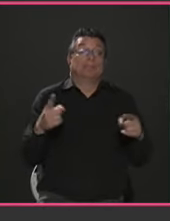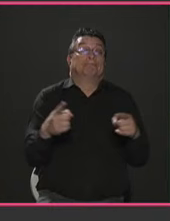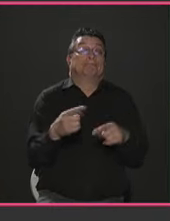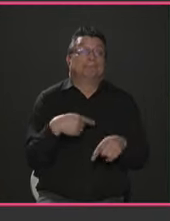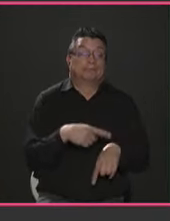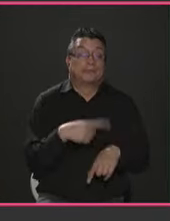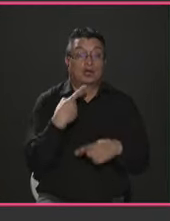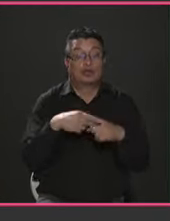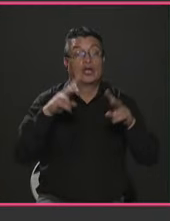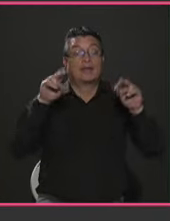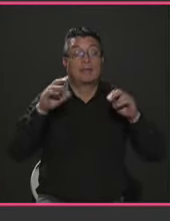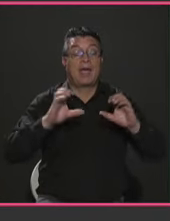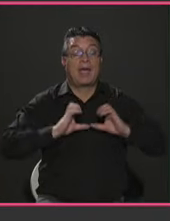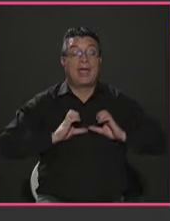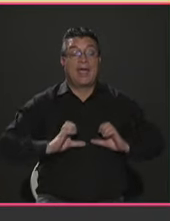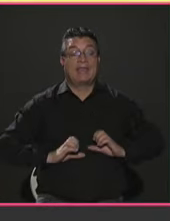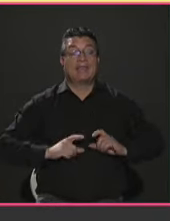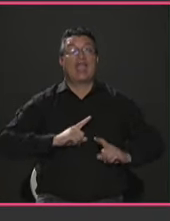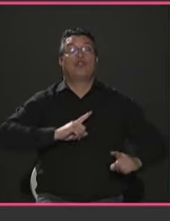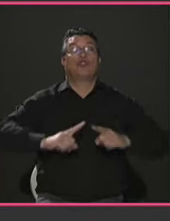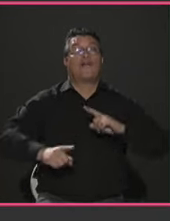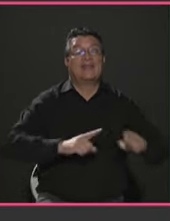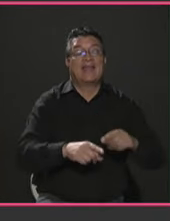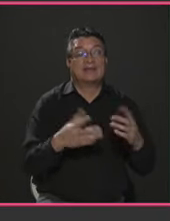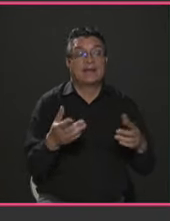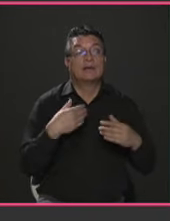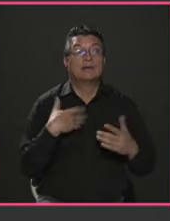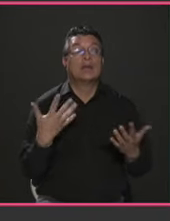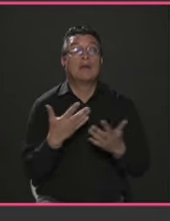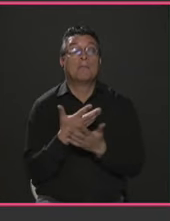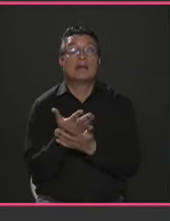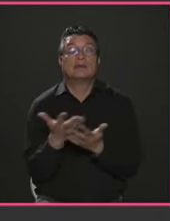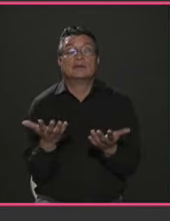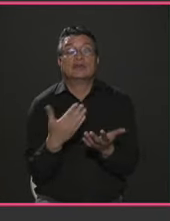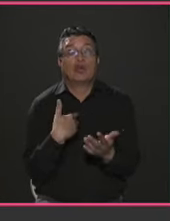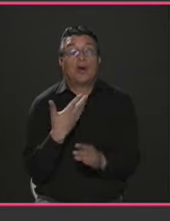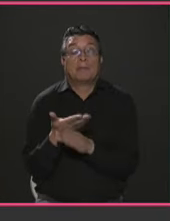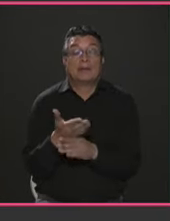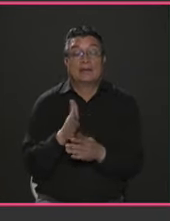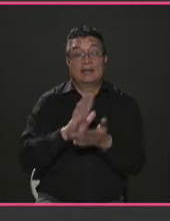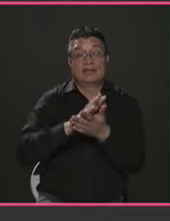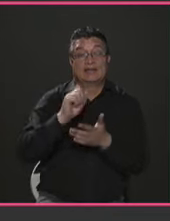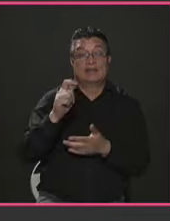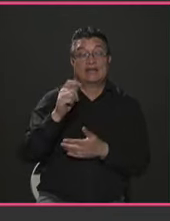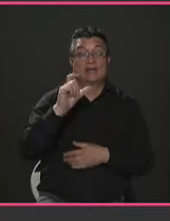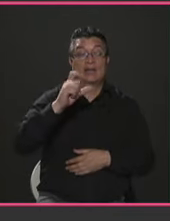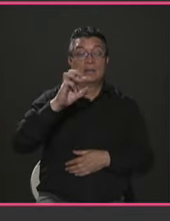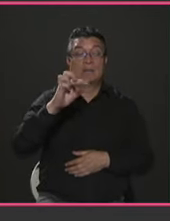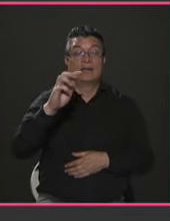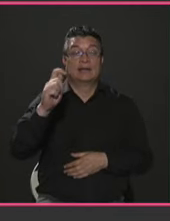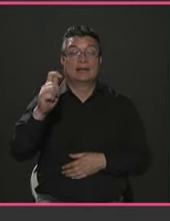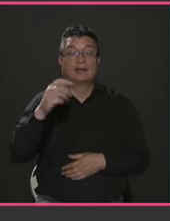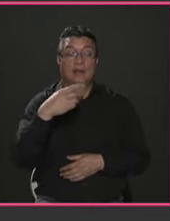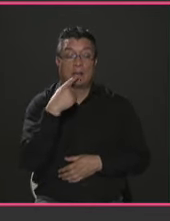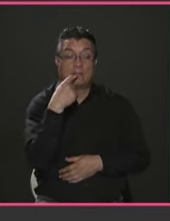hablando temas de ética de gobernanza Qué pasa si yo le pido a ch bt no lo hagan seguramente ya ya no lo pueden hacer en este instante